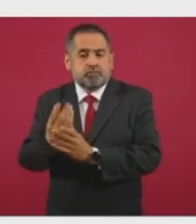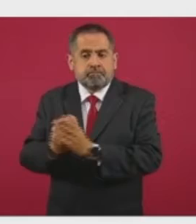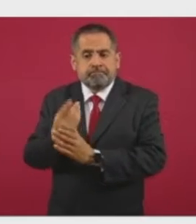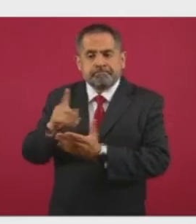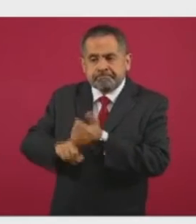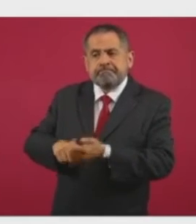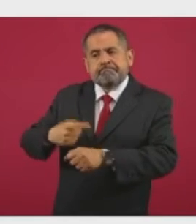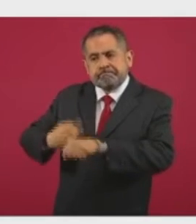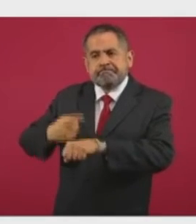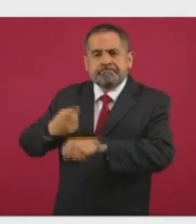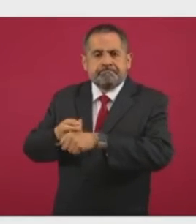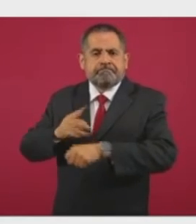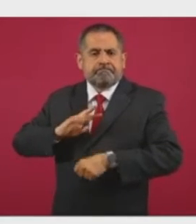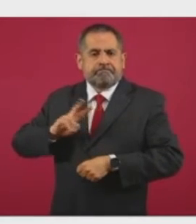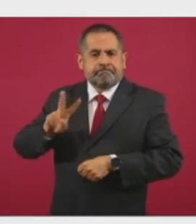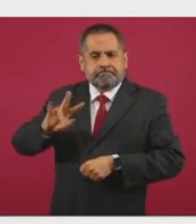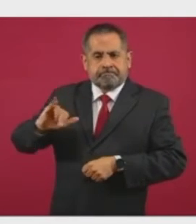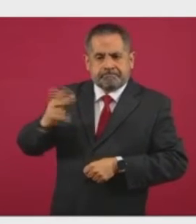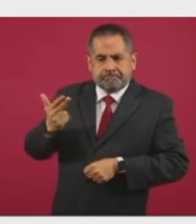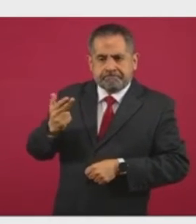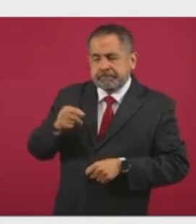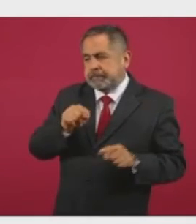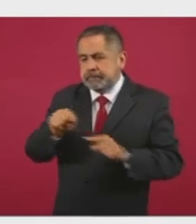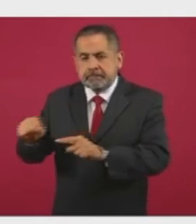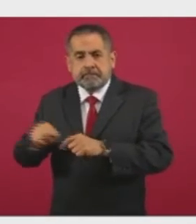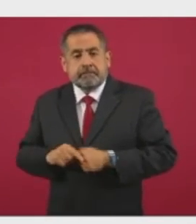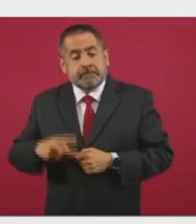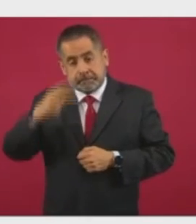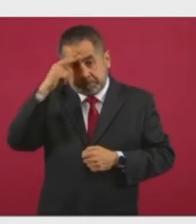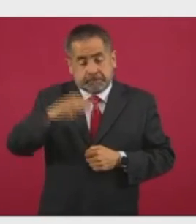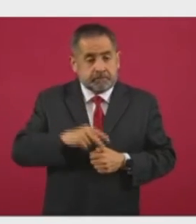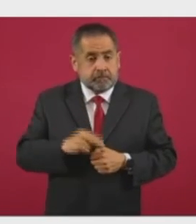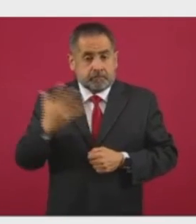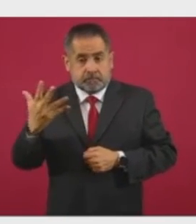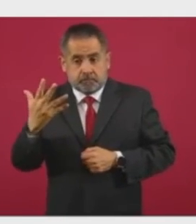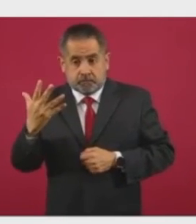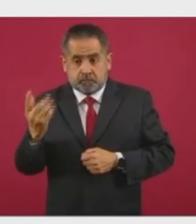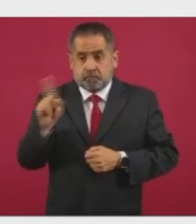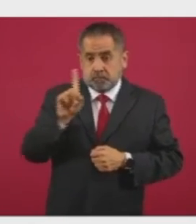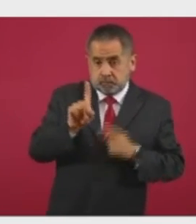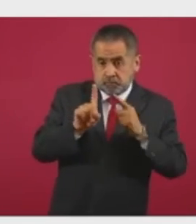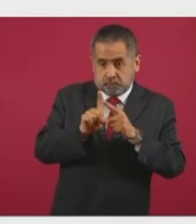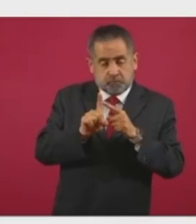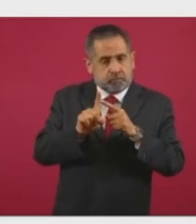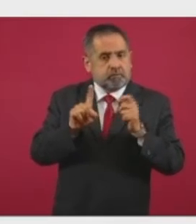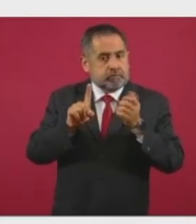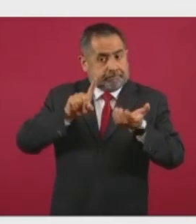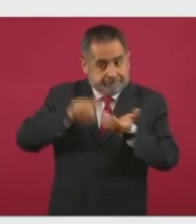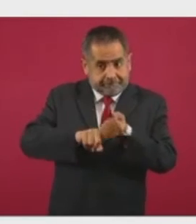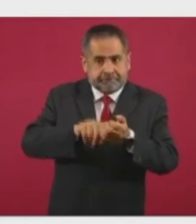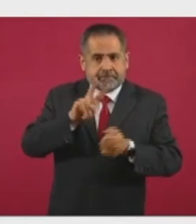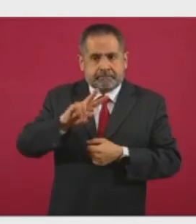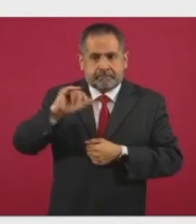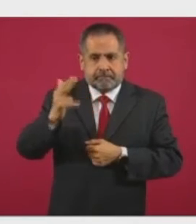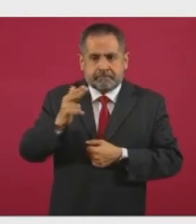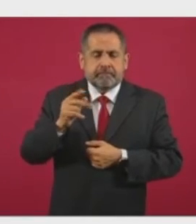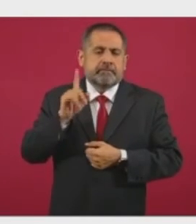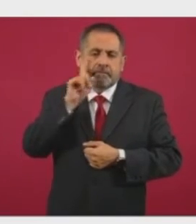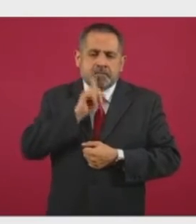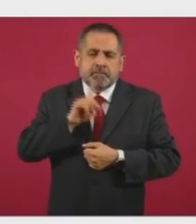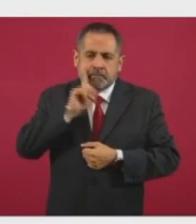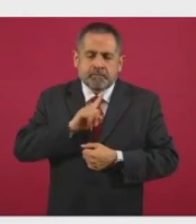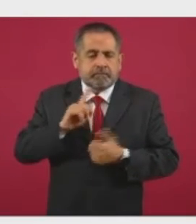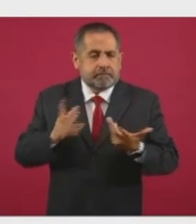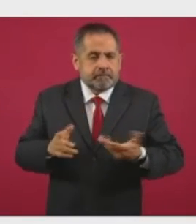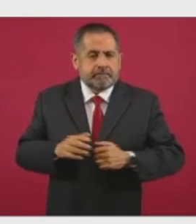por VIH, y en México 1 de cada 5 personas viviendo con VIH son mujeres